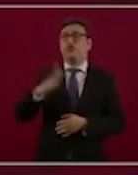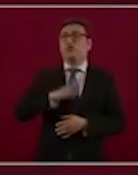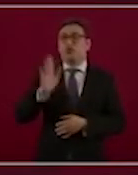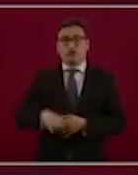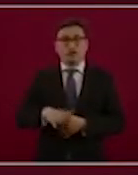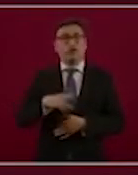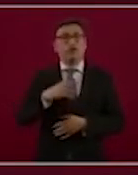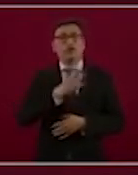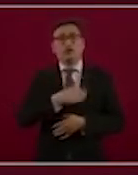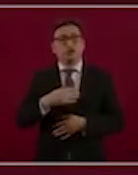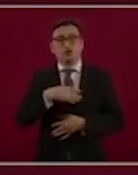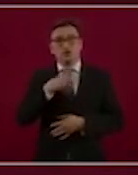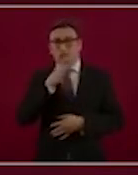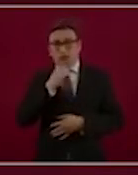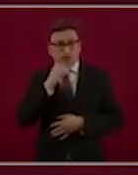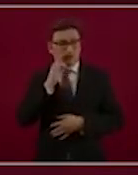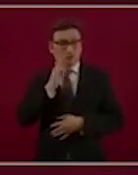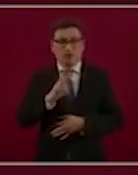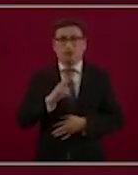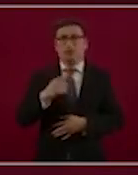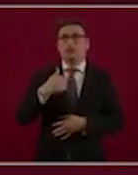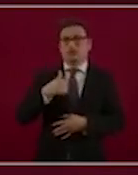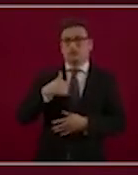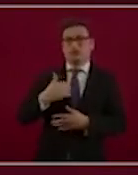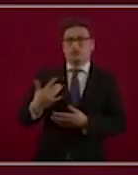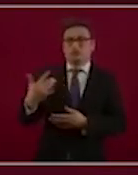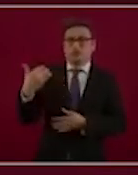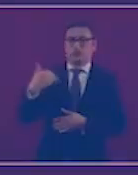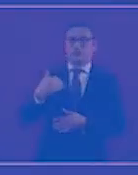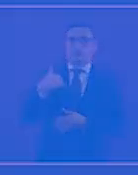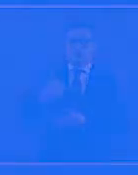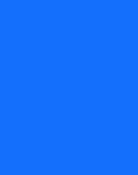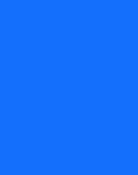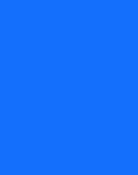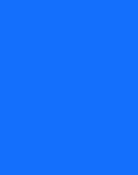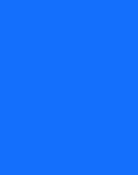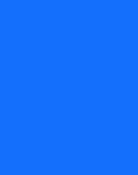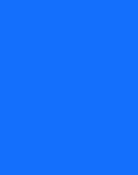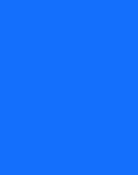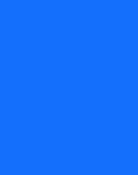que yo ayude en gestiones para ver a su hijo.